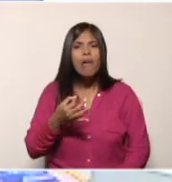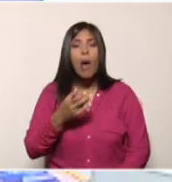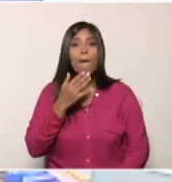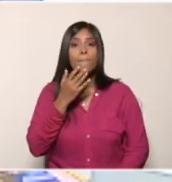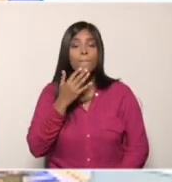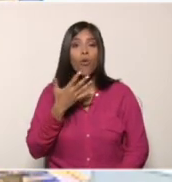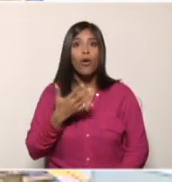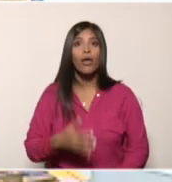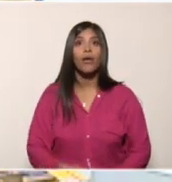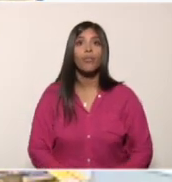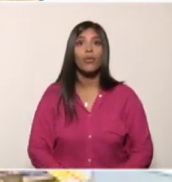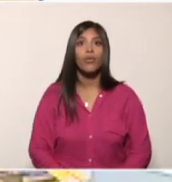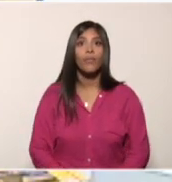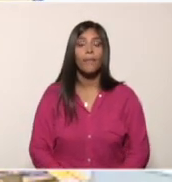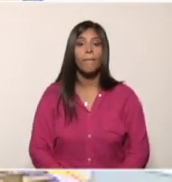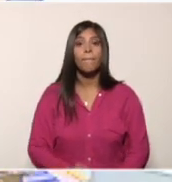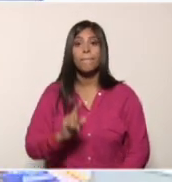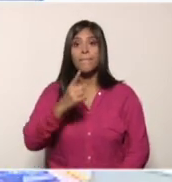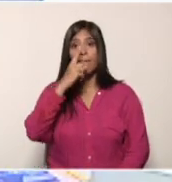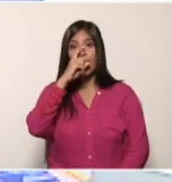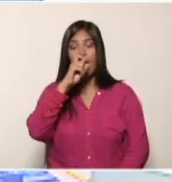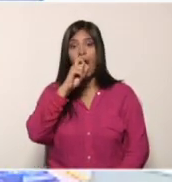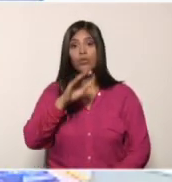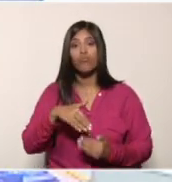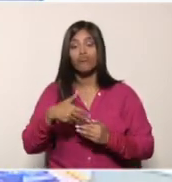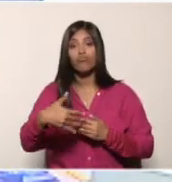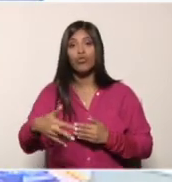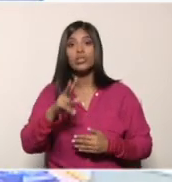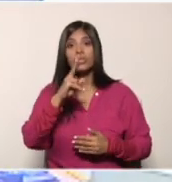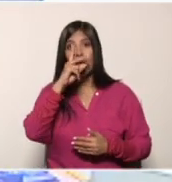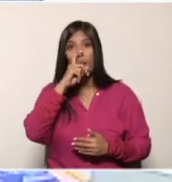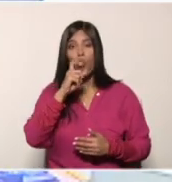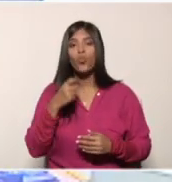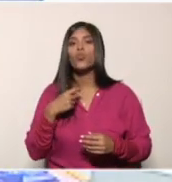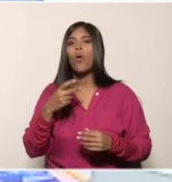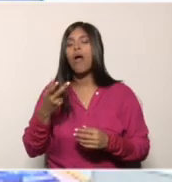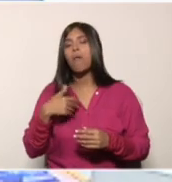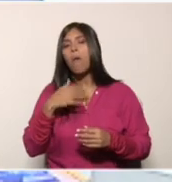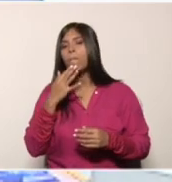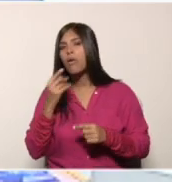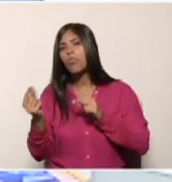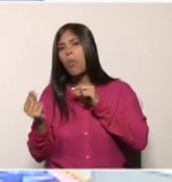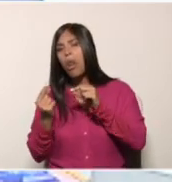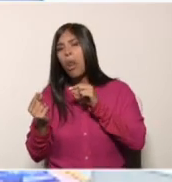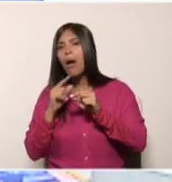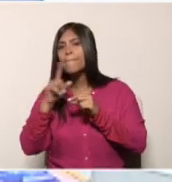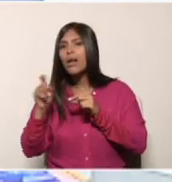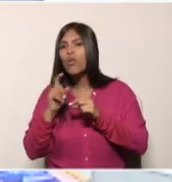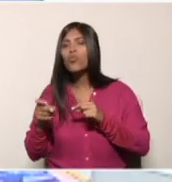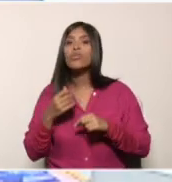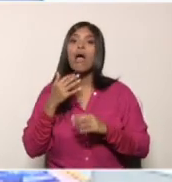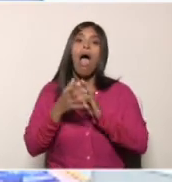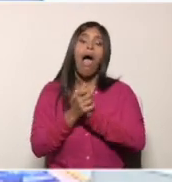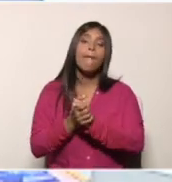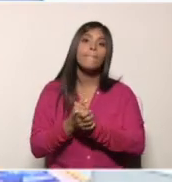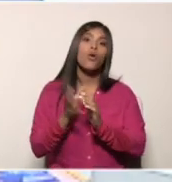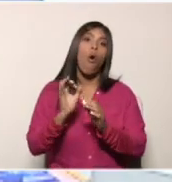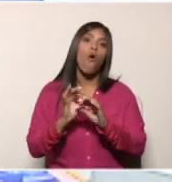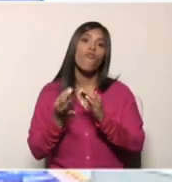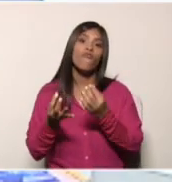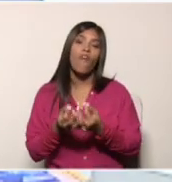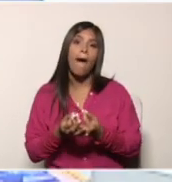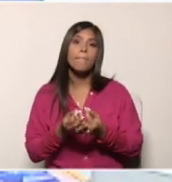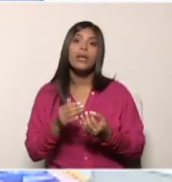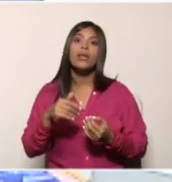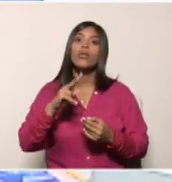tienen, por ejemplo, estás en primer año y vas a segundo, háblate con algún amigo, algún familiar que ya